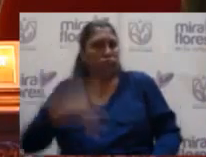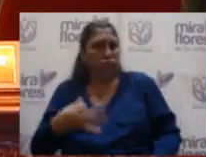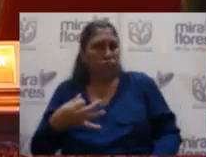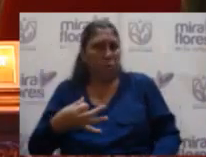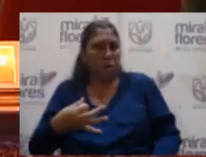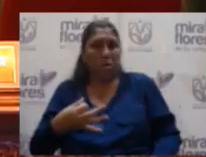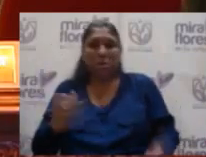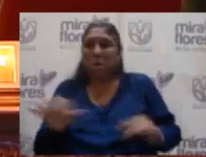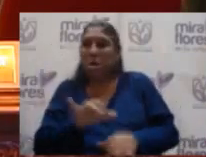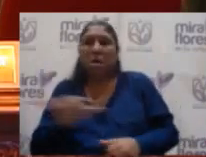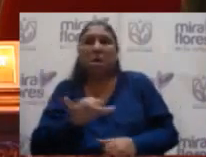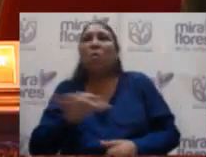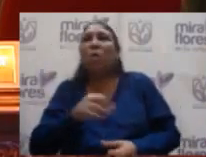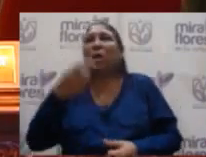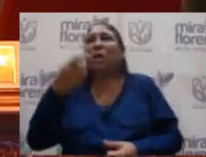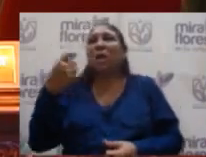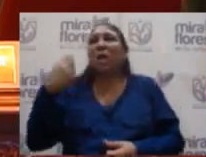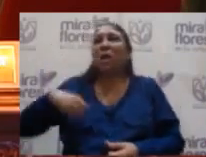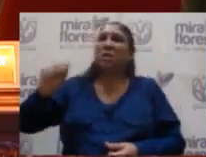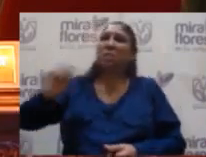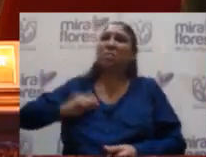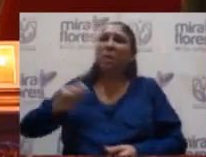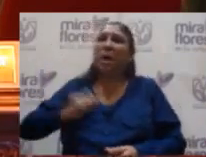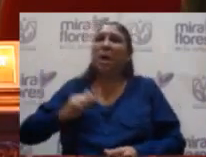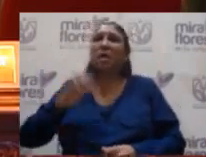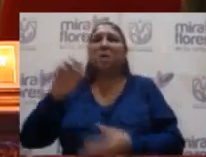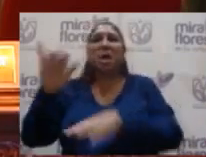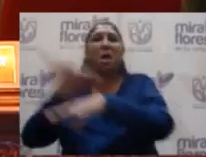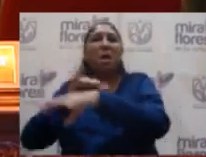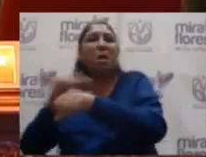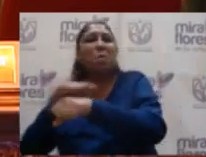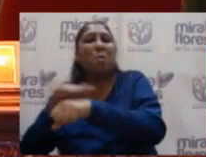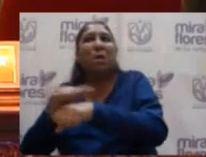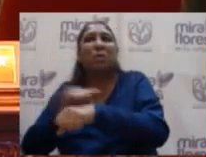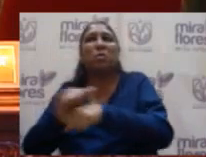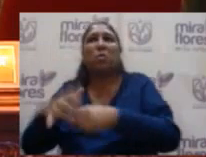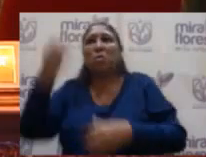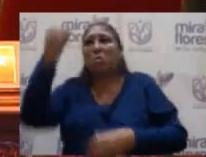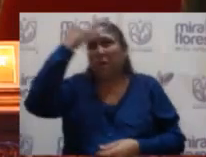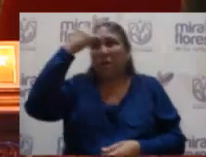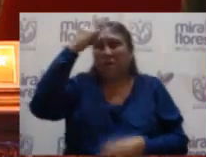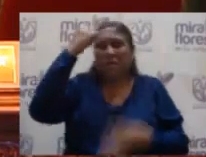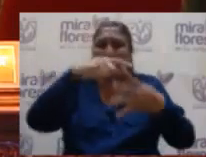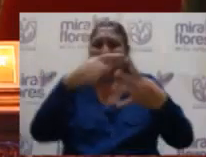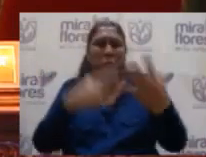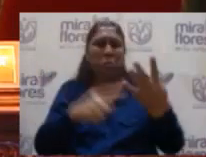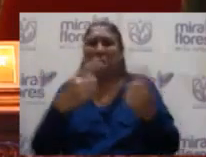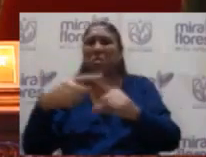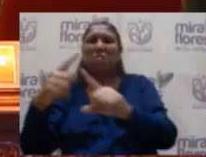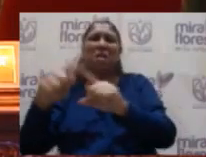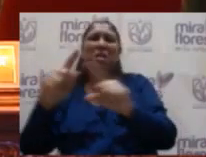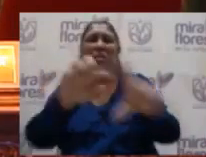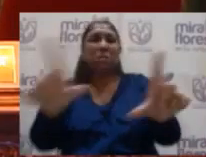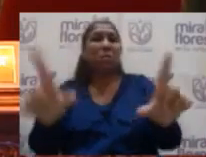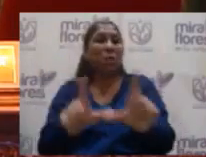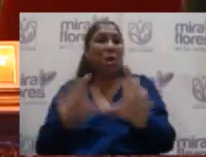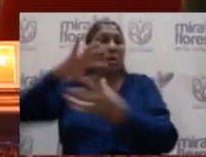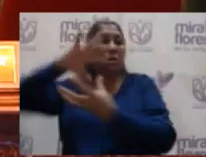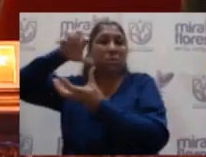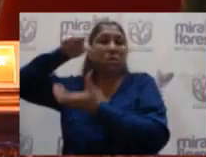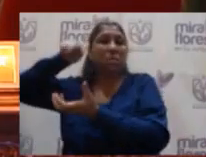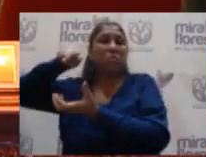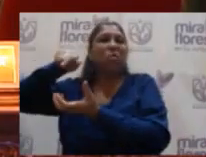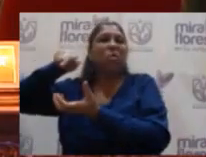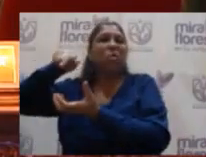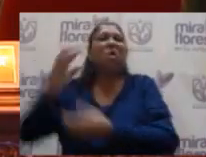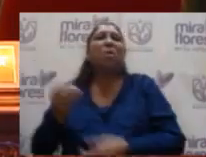en Barcelona, en Madrid, en el mismo Nueva York, en París, en diversas ciudades del mundo.